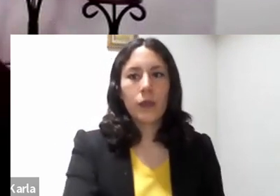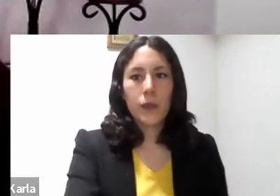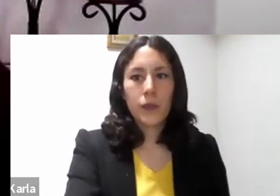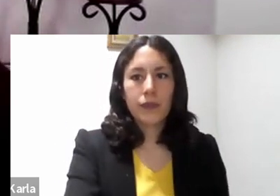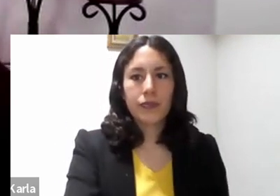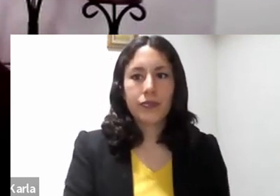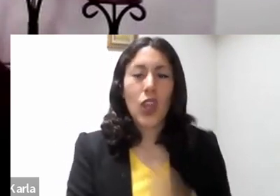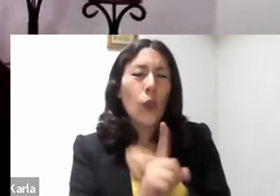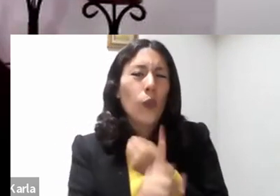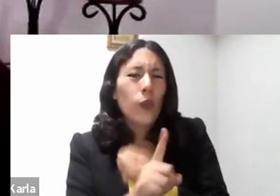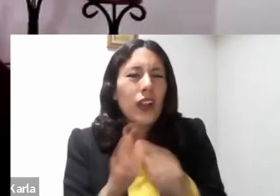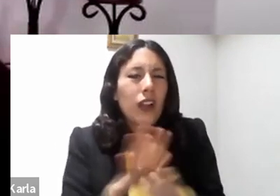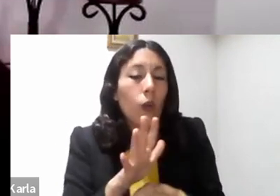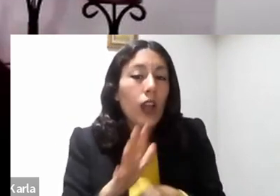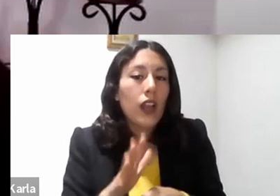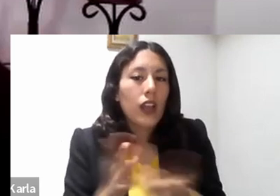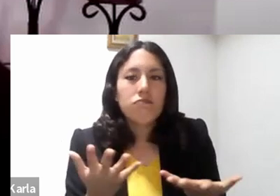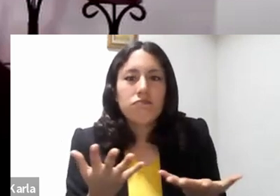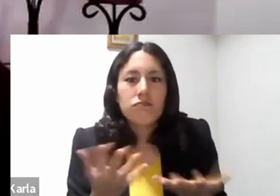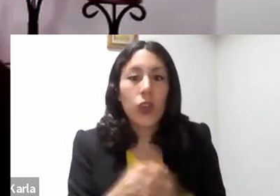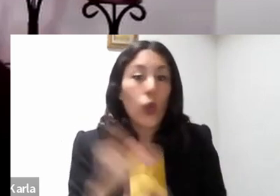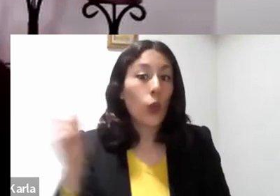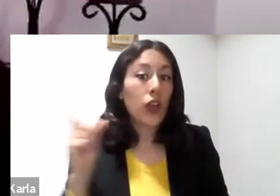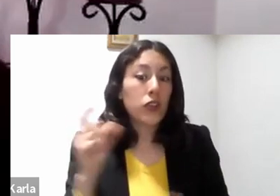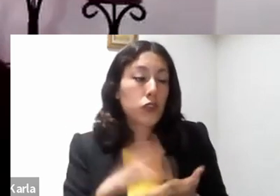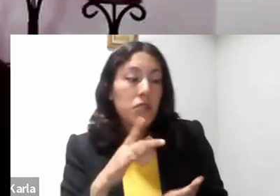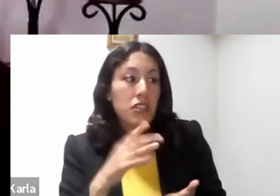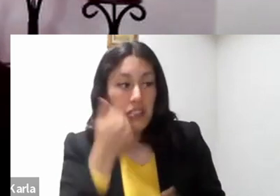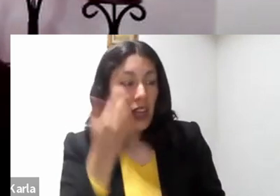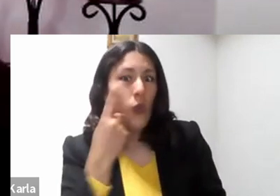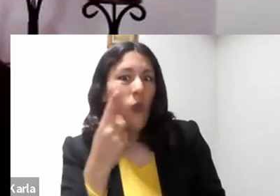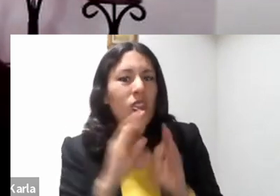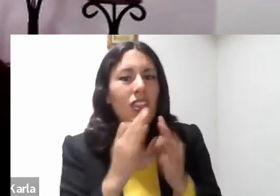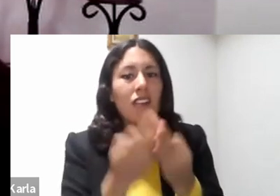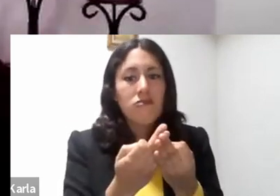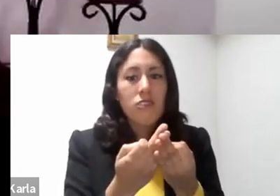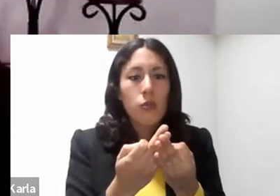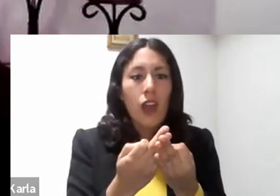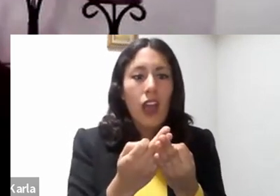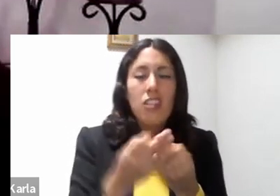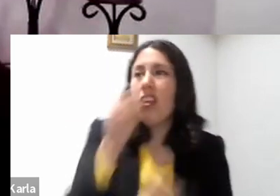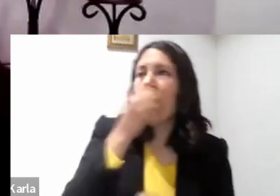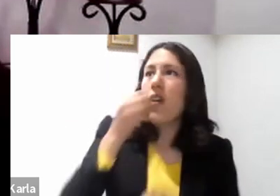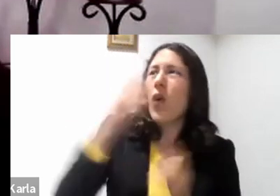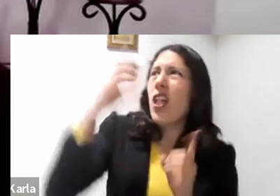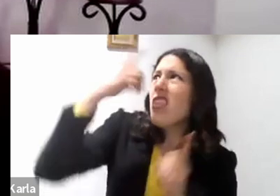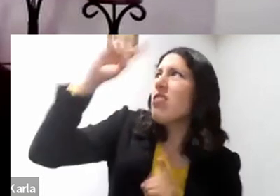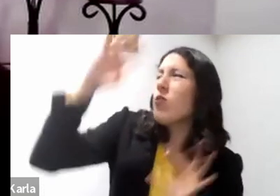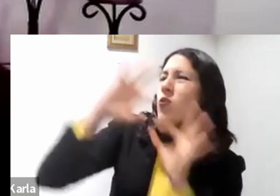usar una forma de relacionarnos y hacen las relaciones o con dios imagínense que